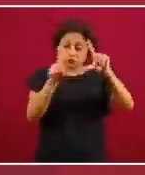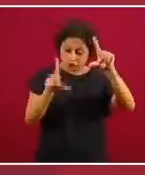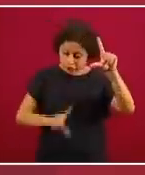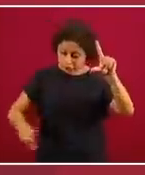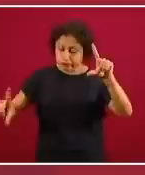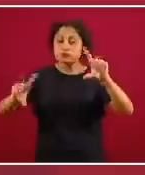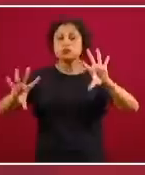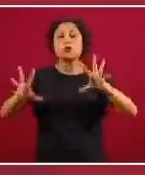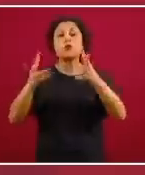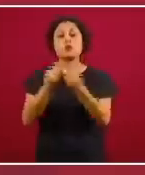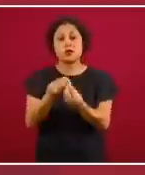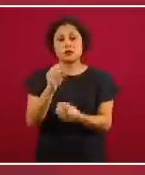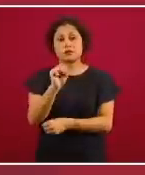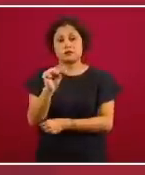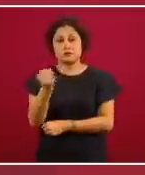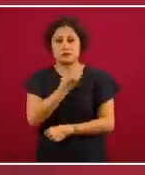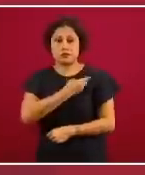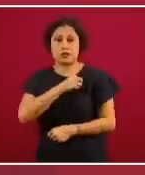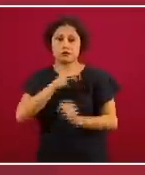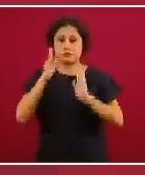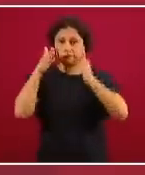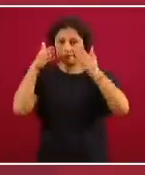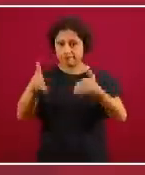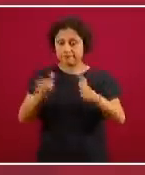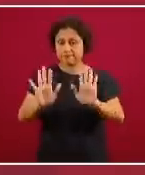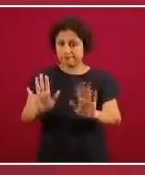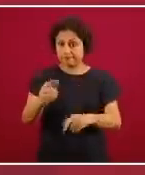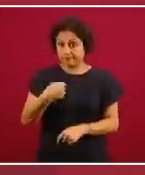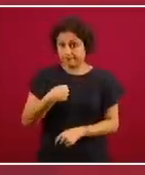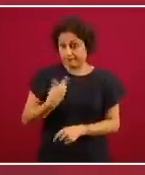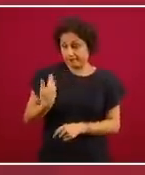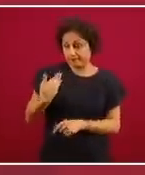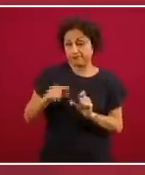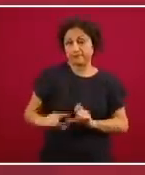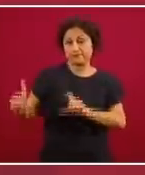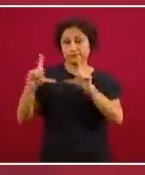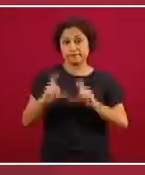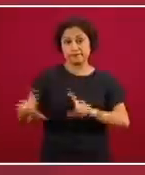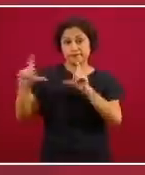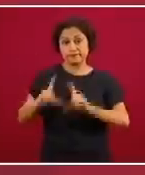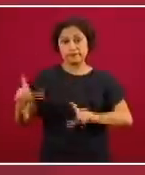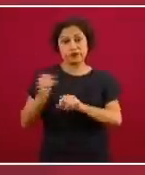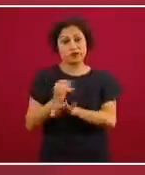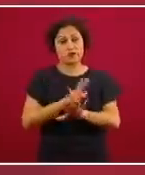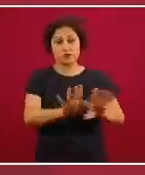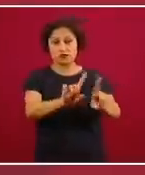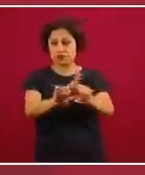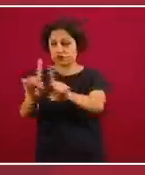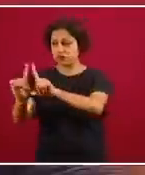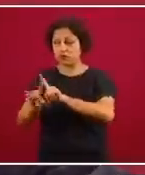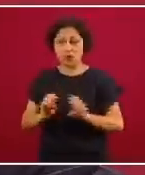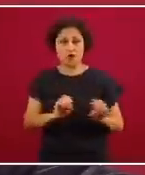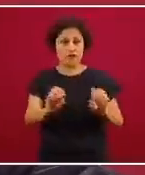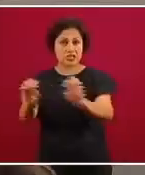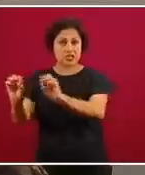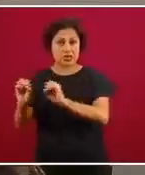acabo de ilustrar, la información que tenemos nosotros en las oficinas federales de salud